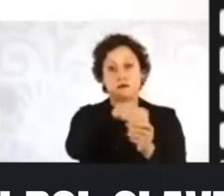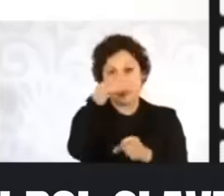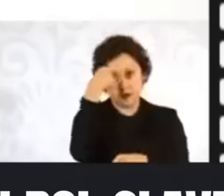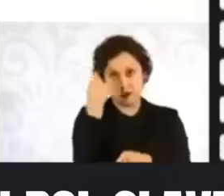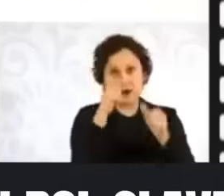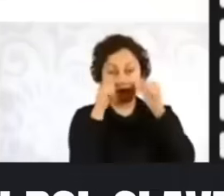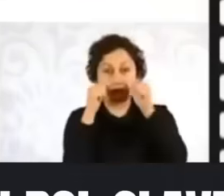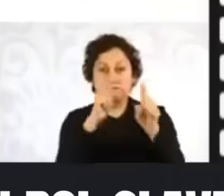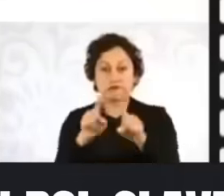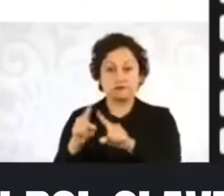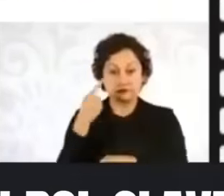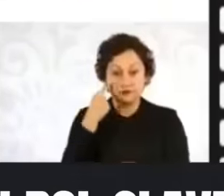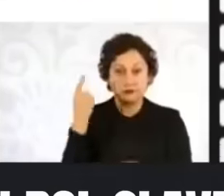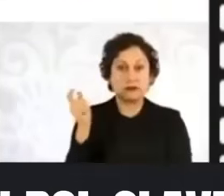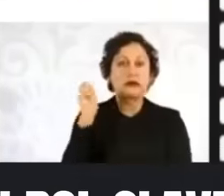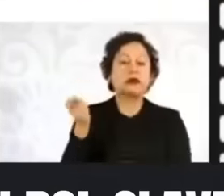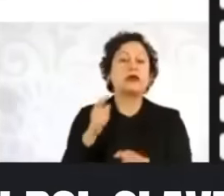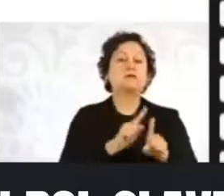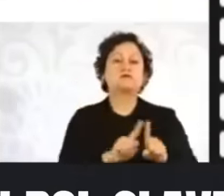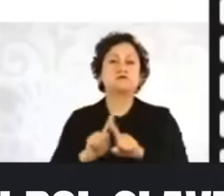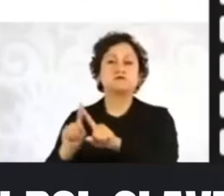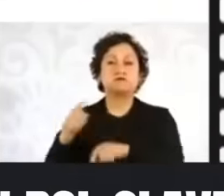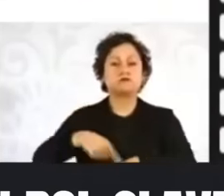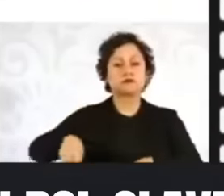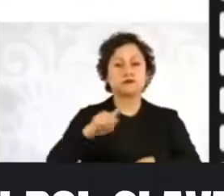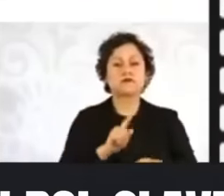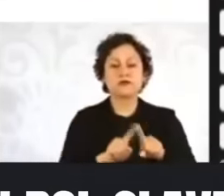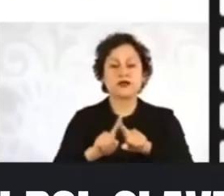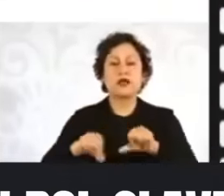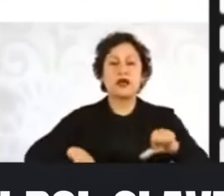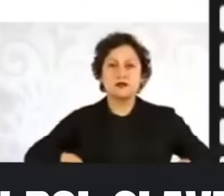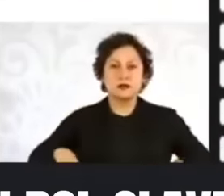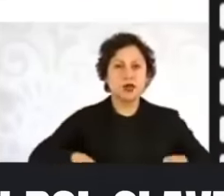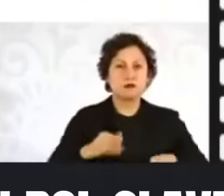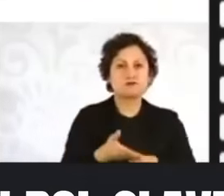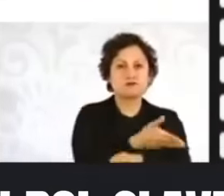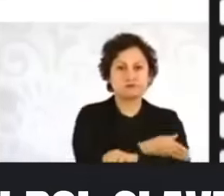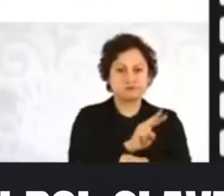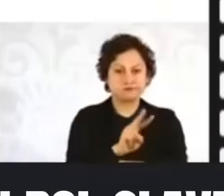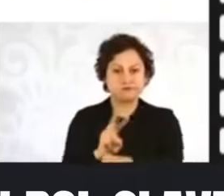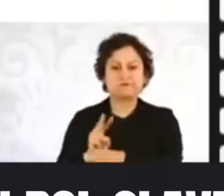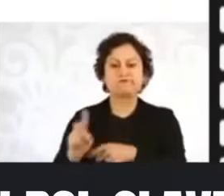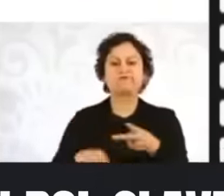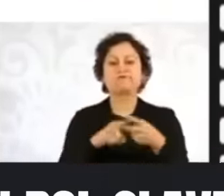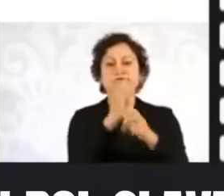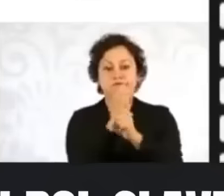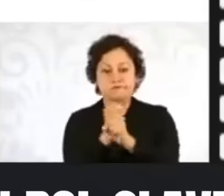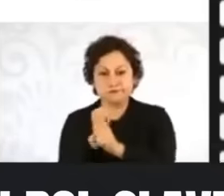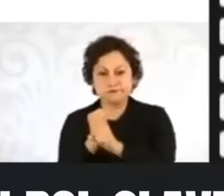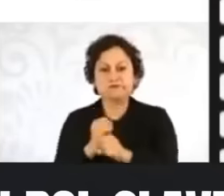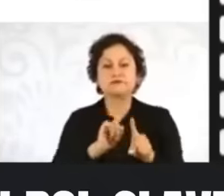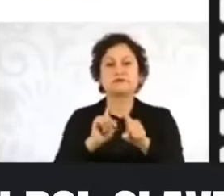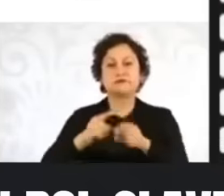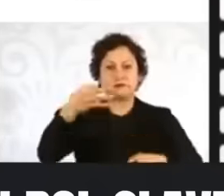acciones preventivas, coordinación institucional, acción oportuna de las fiscalías locales para la judicialización de objetivos, vinculación